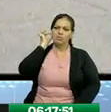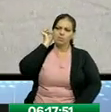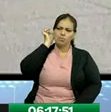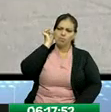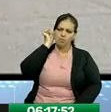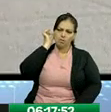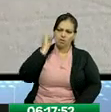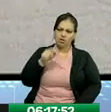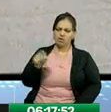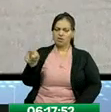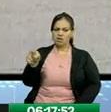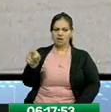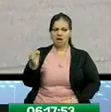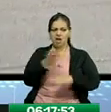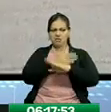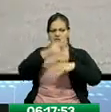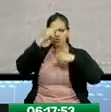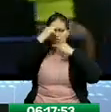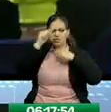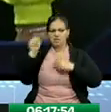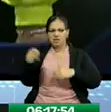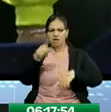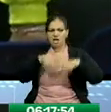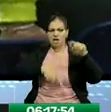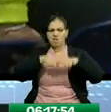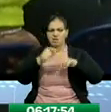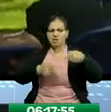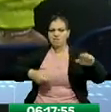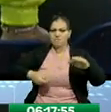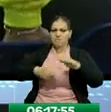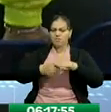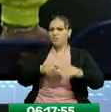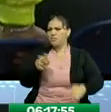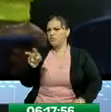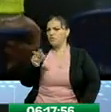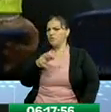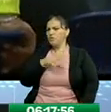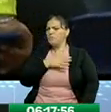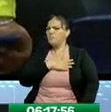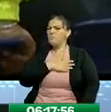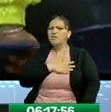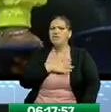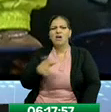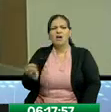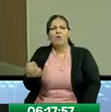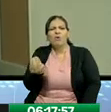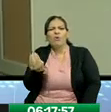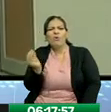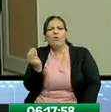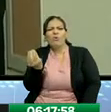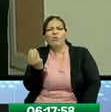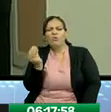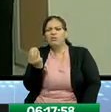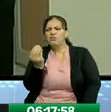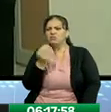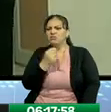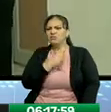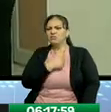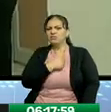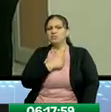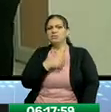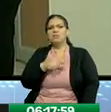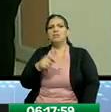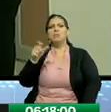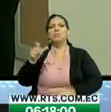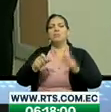con ella. Pero la vi, me dio pena. Una jovencita. Nadie se le quería acercar.